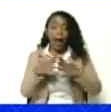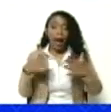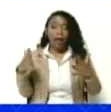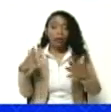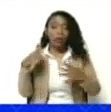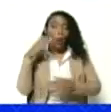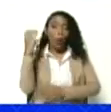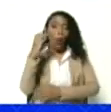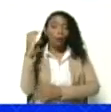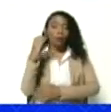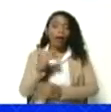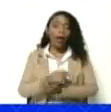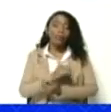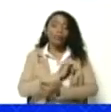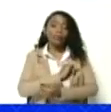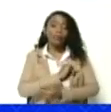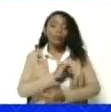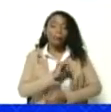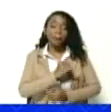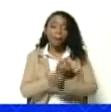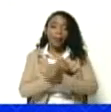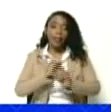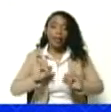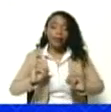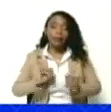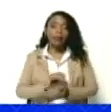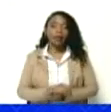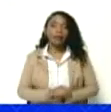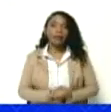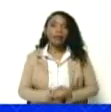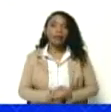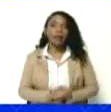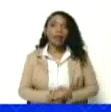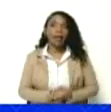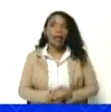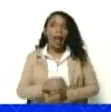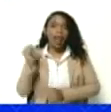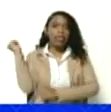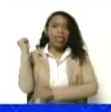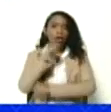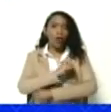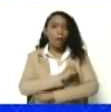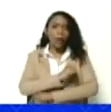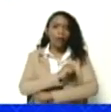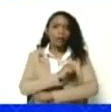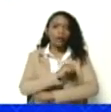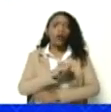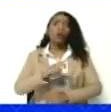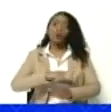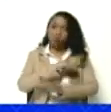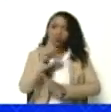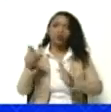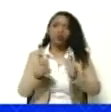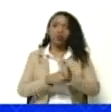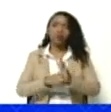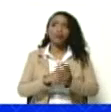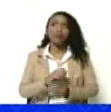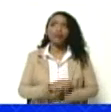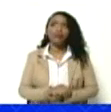Colombia, la independencia, a la derrota definitiva de